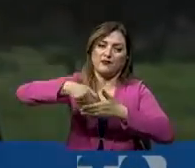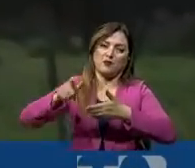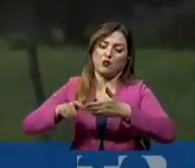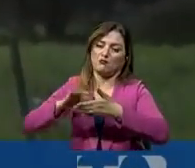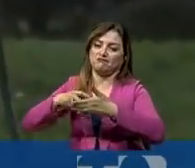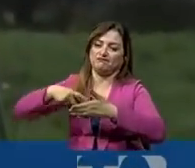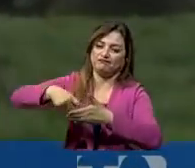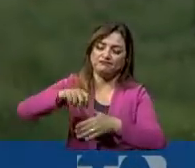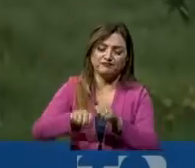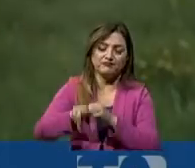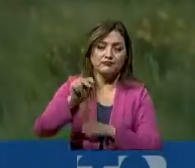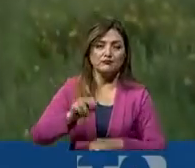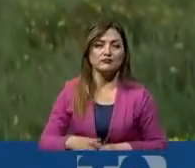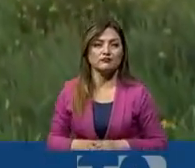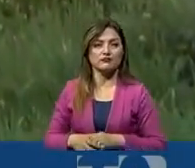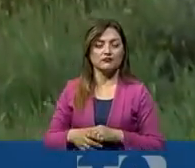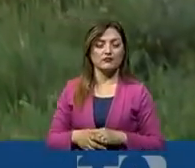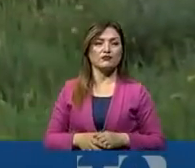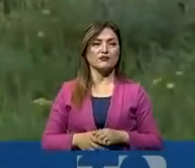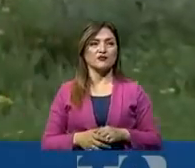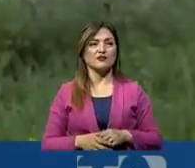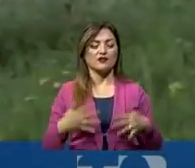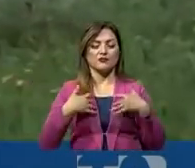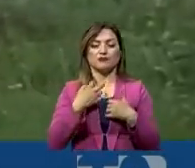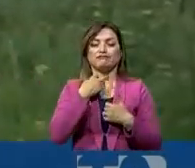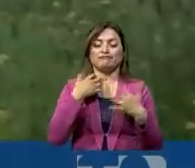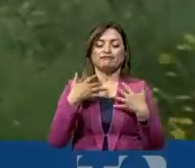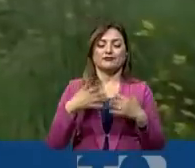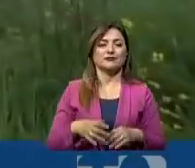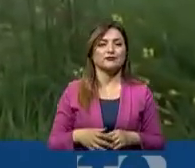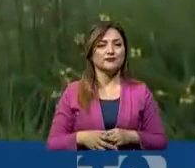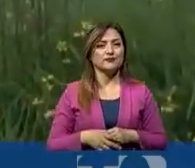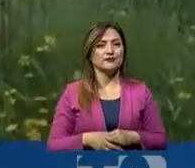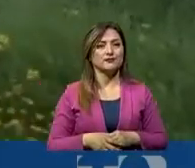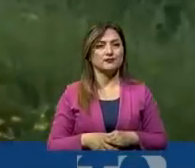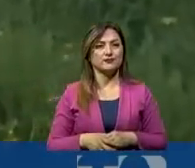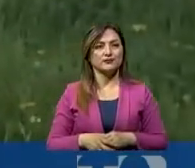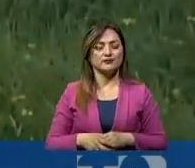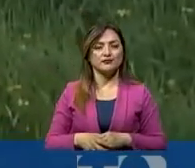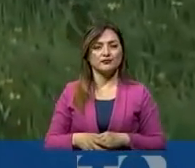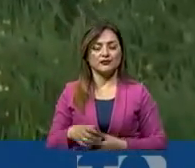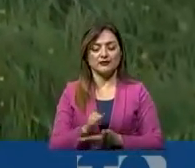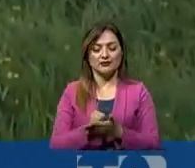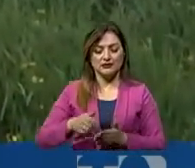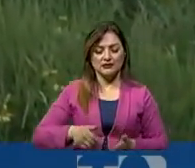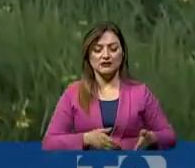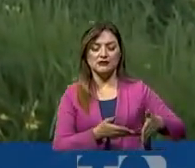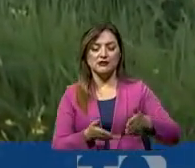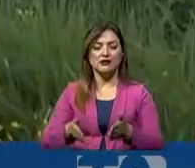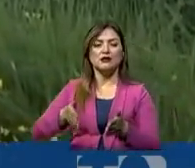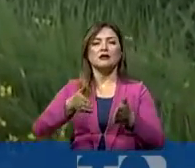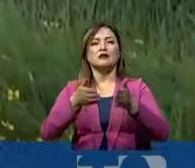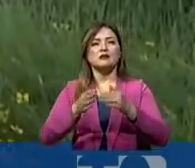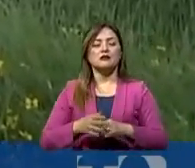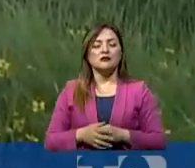se dañe esta zona o no se asusten las especies endémicas? Hay que considerar el diseño de senderos para que esto se pueda hacer bajo